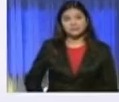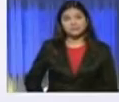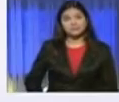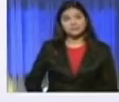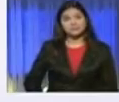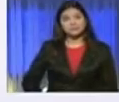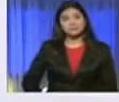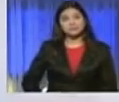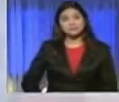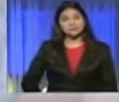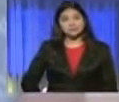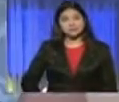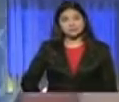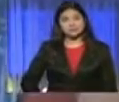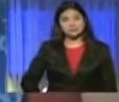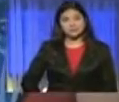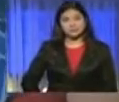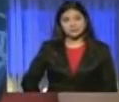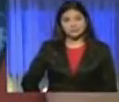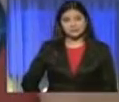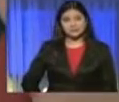entregaron